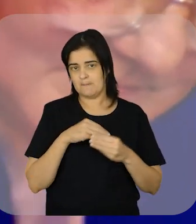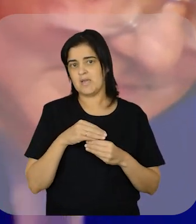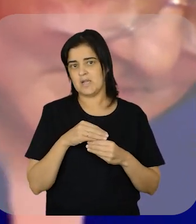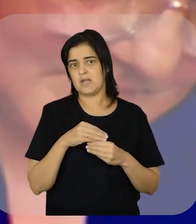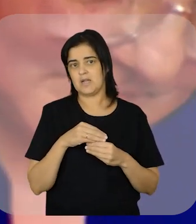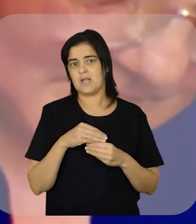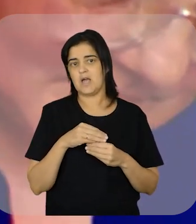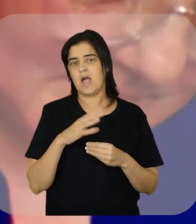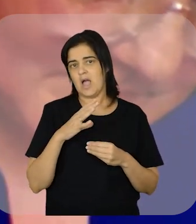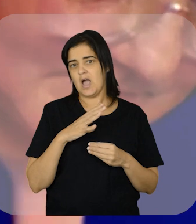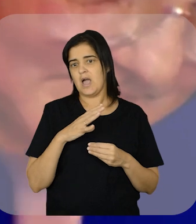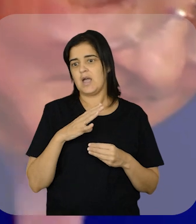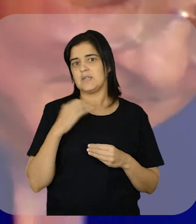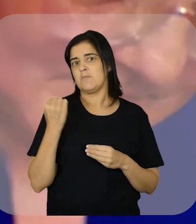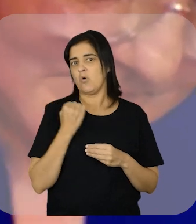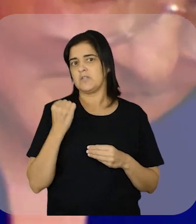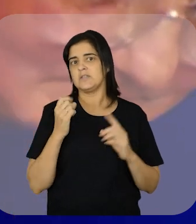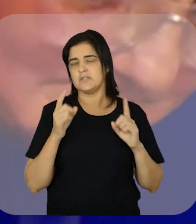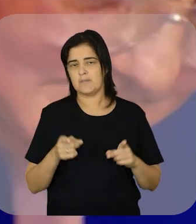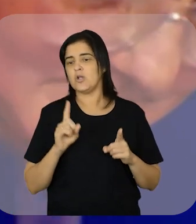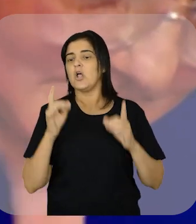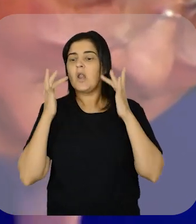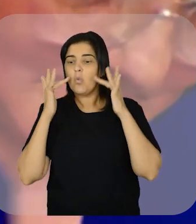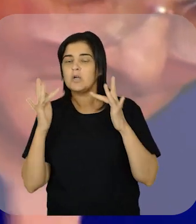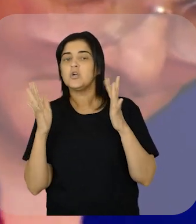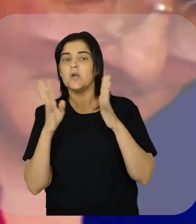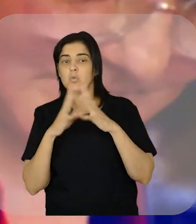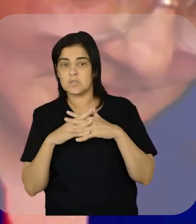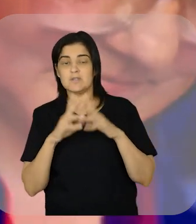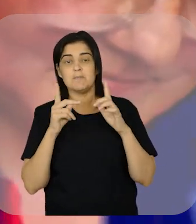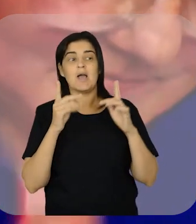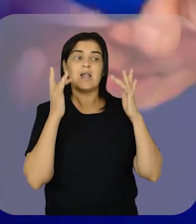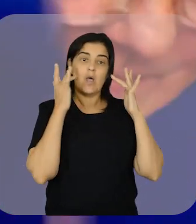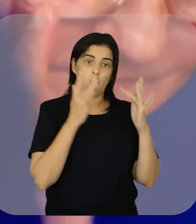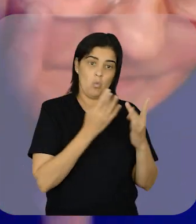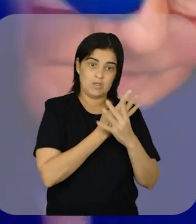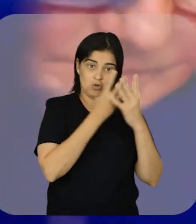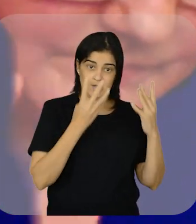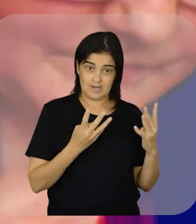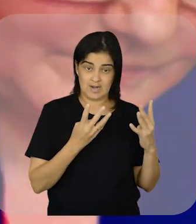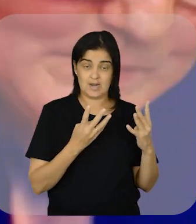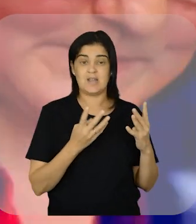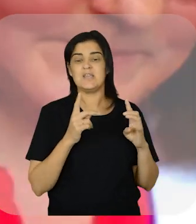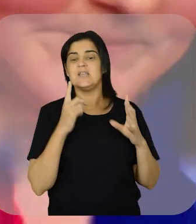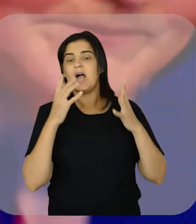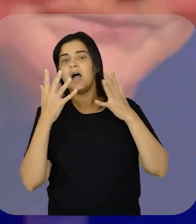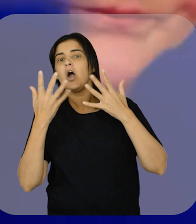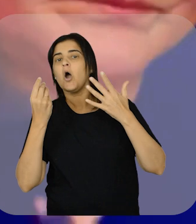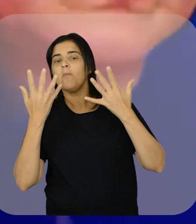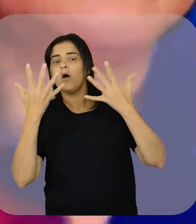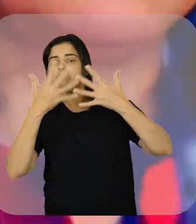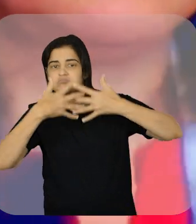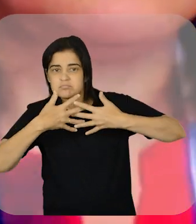tiene un papel fundamental, no solo en la educación inclusiva, sino en la educación en general. Y la articulación de la familia